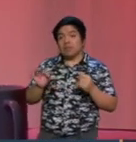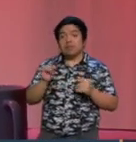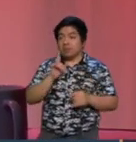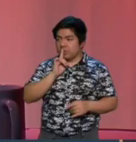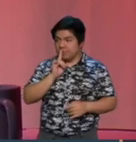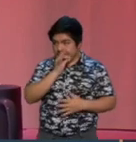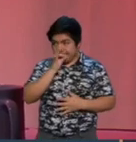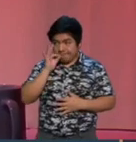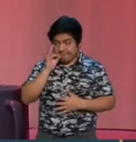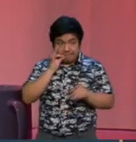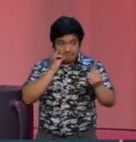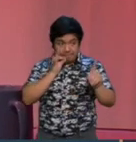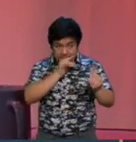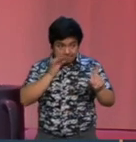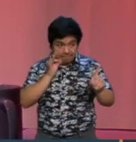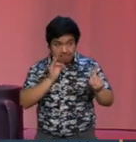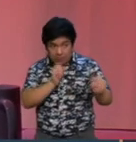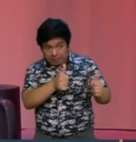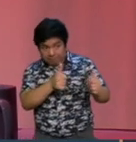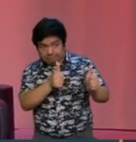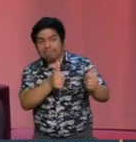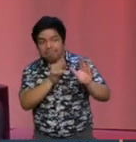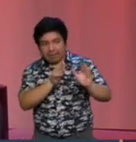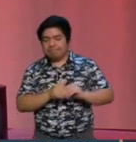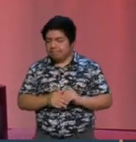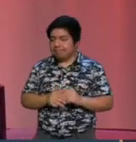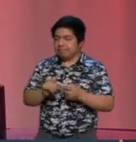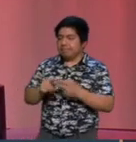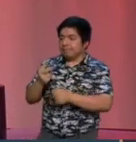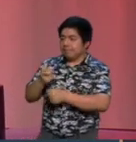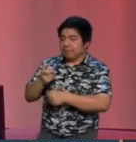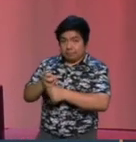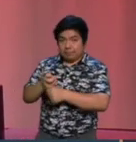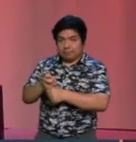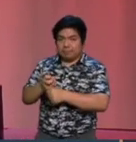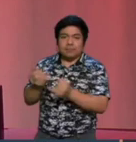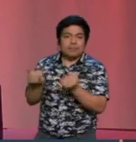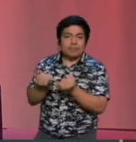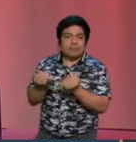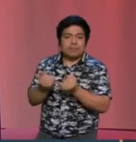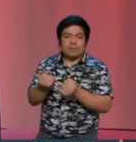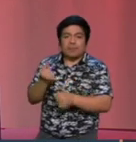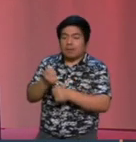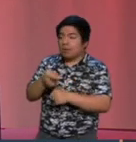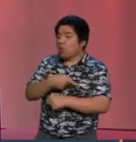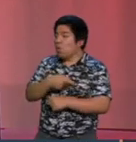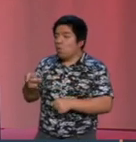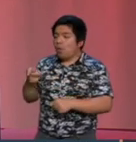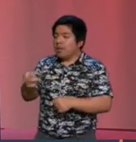escuché, sí que les pido respeto. Lo primero es honestidad. Te escuchamos. Segundo, por el bien de todos, primero los